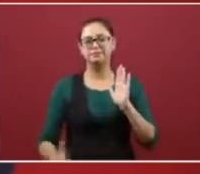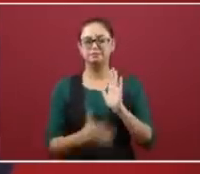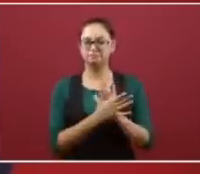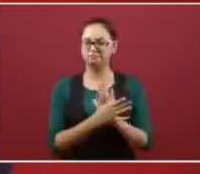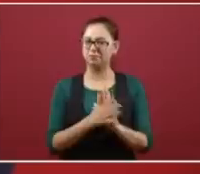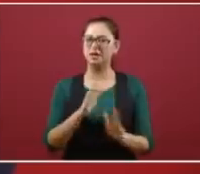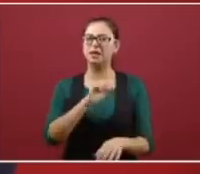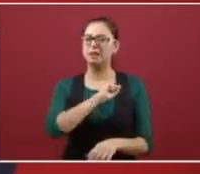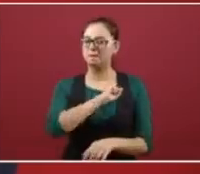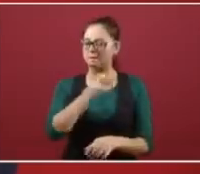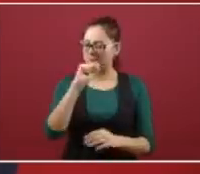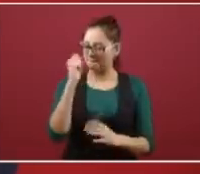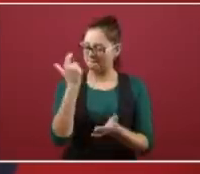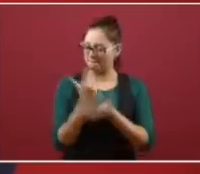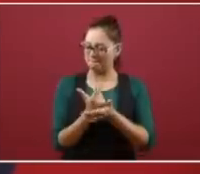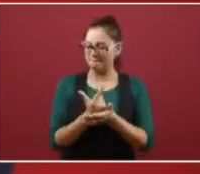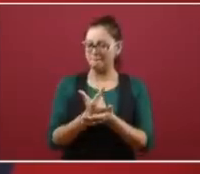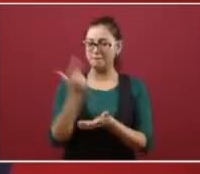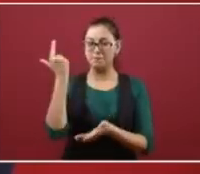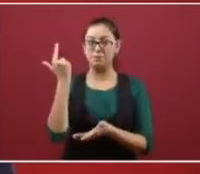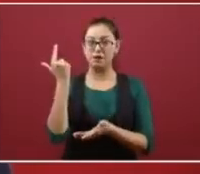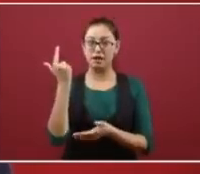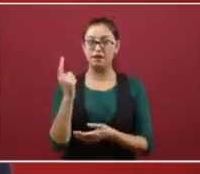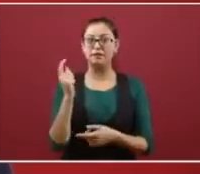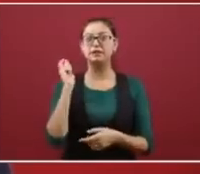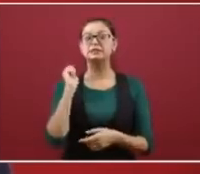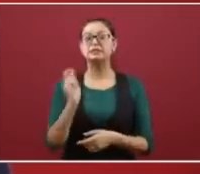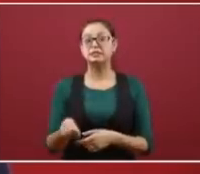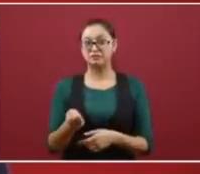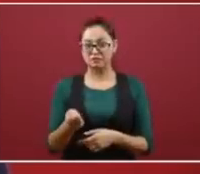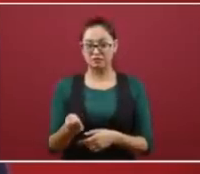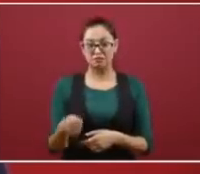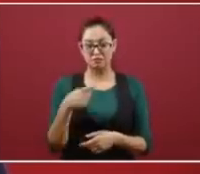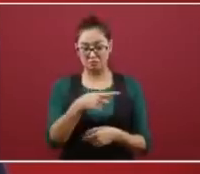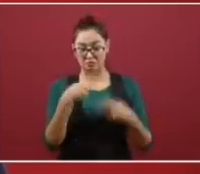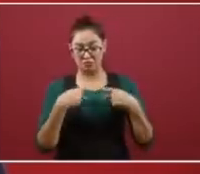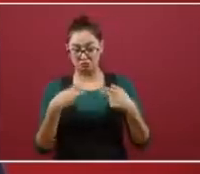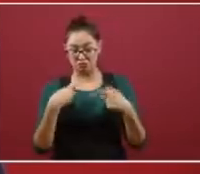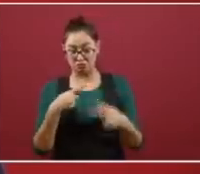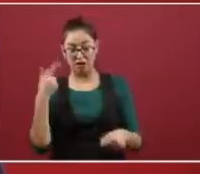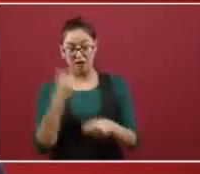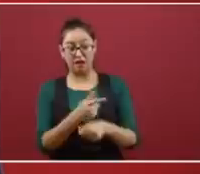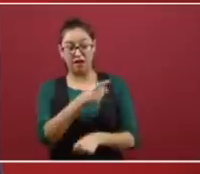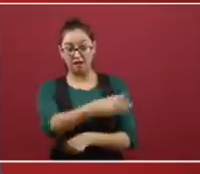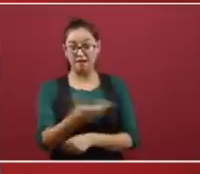responsable no tiene derecho a fianza